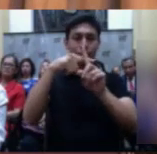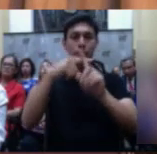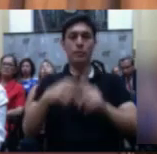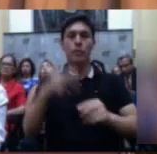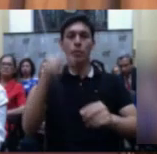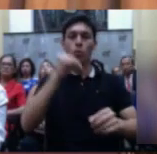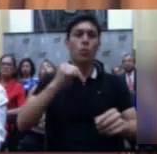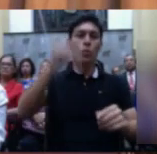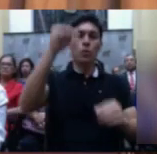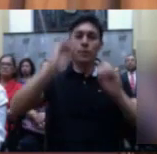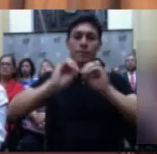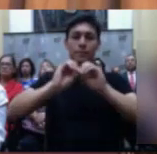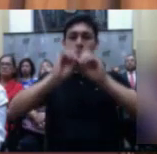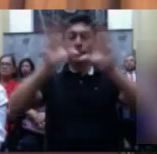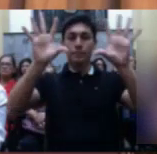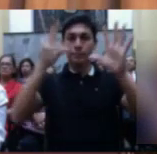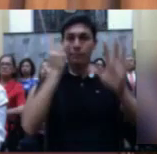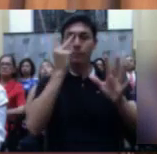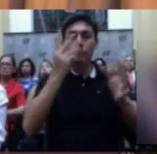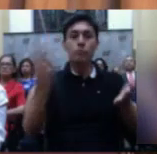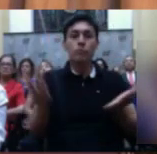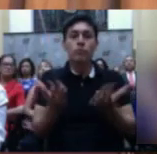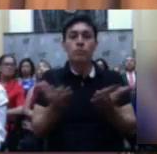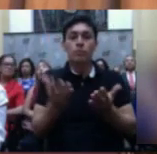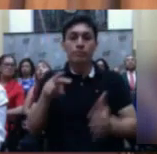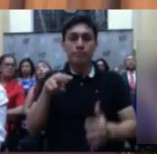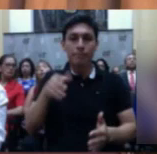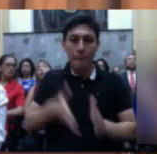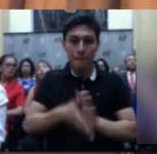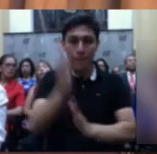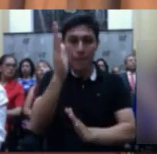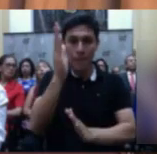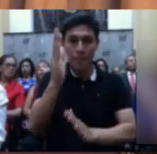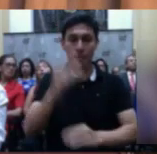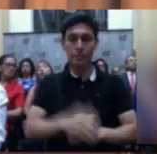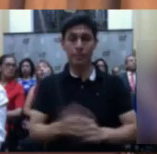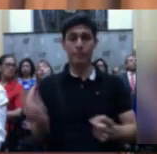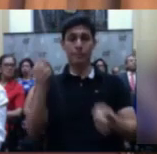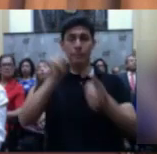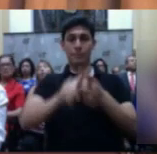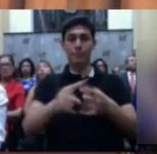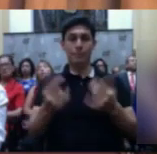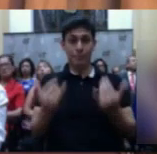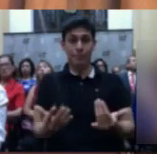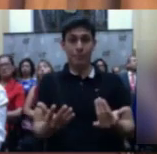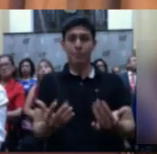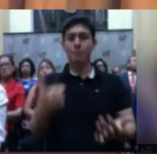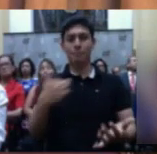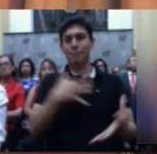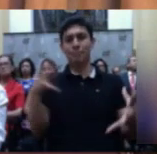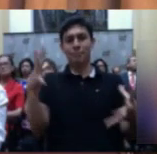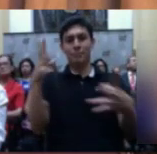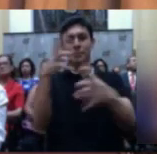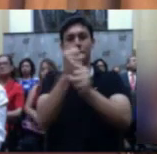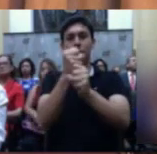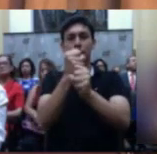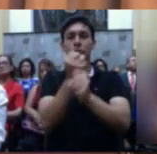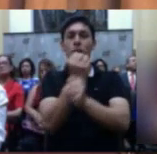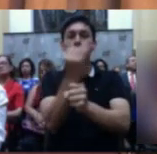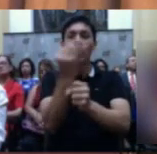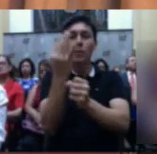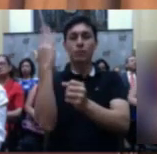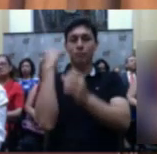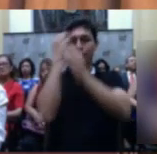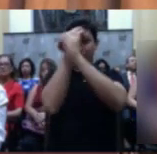claro de saber hacia dónde vamos. Hasta aquí he tratado de resumir algunas de las iniciativas que